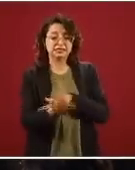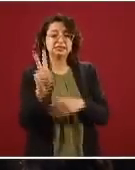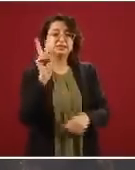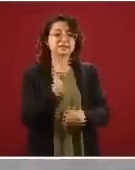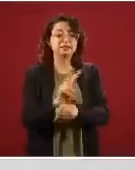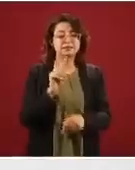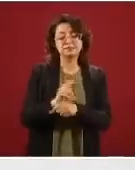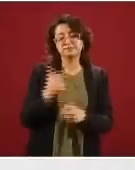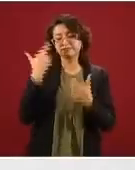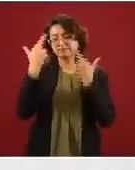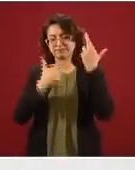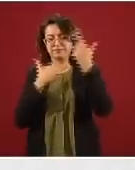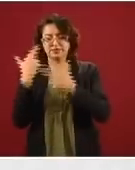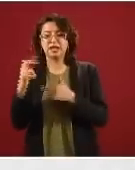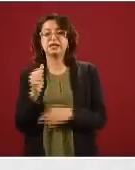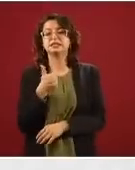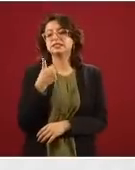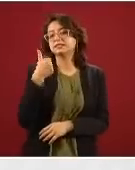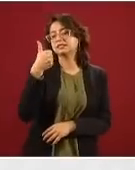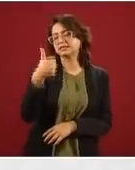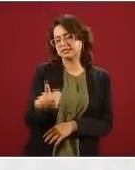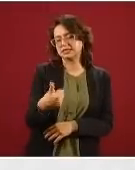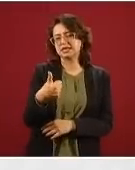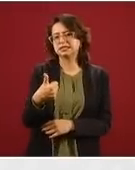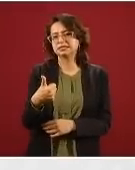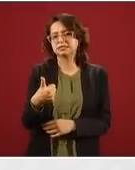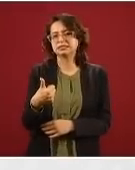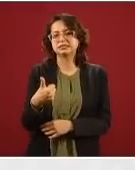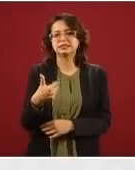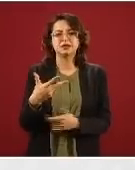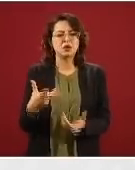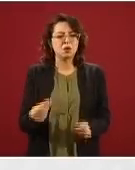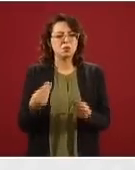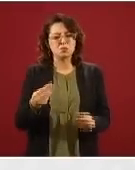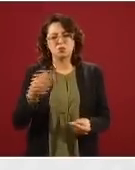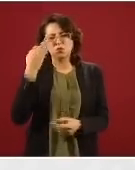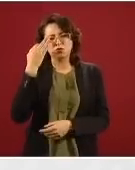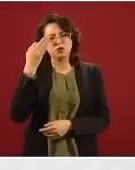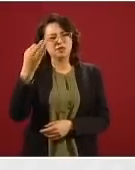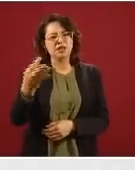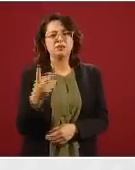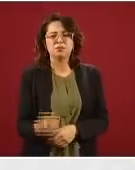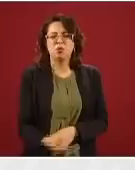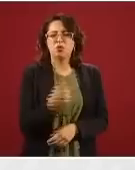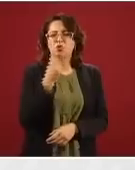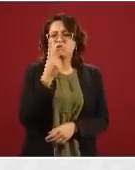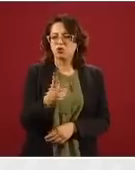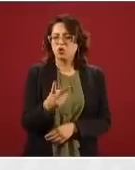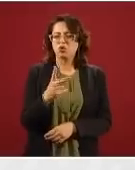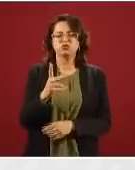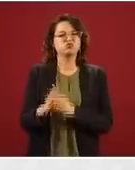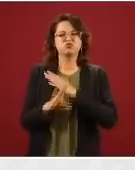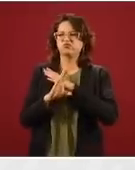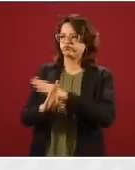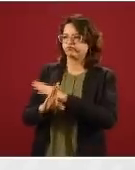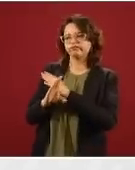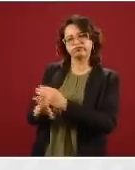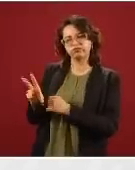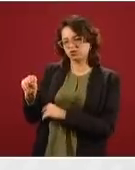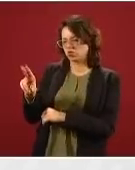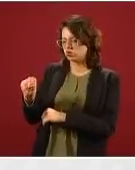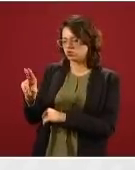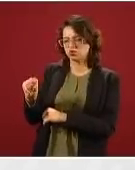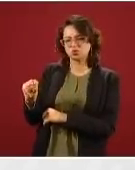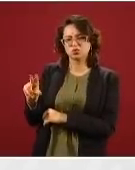producto, hicimos 6 verificaciones, nos entretuvimos muchísimo con 2 negativas de verificación